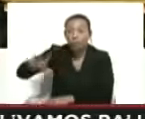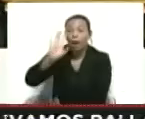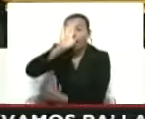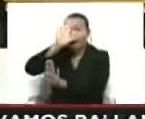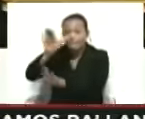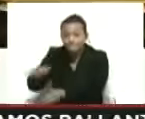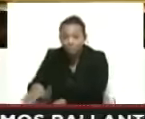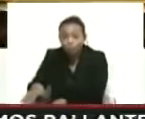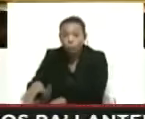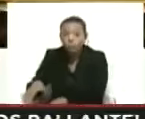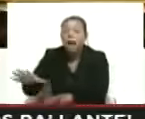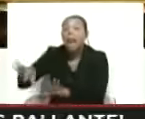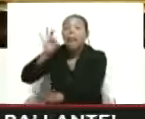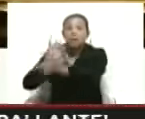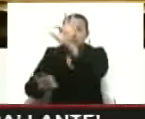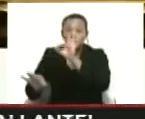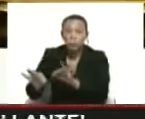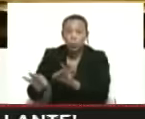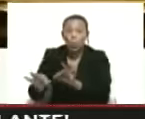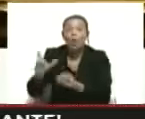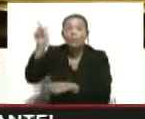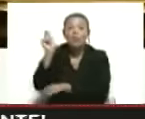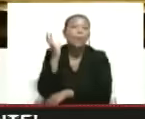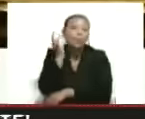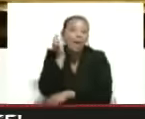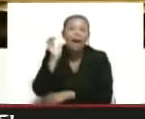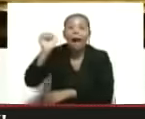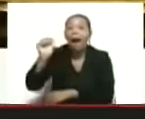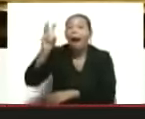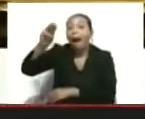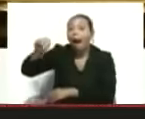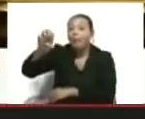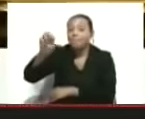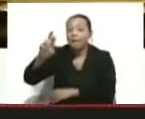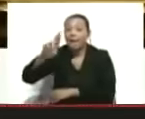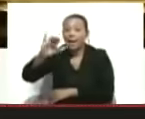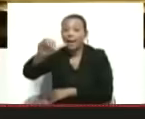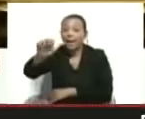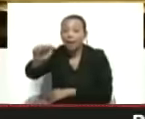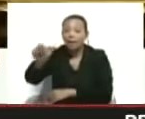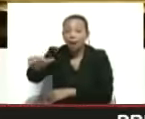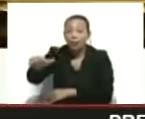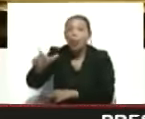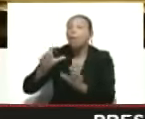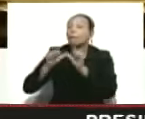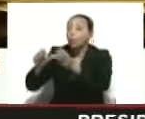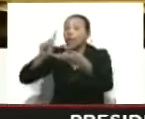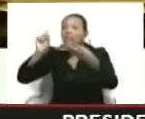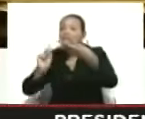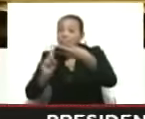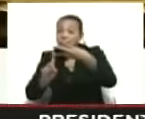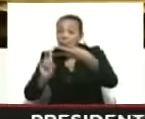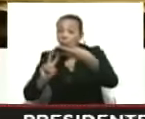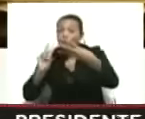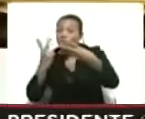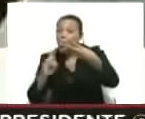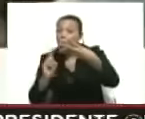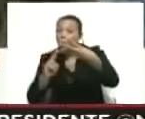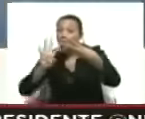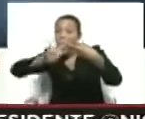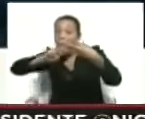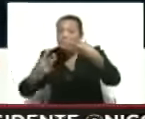favor de la elección de la diputada América Pérez Dávila para que ejerza la función como